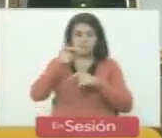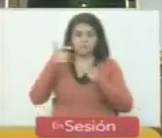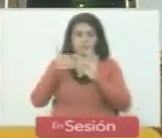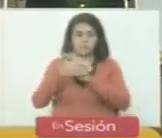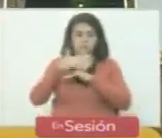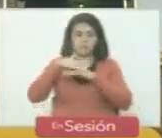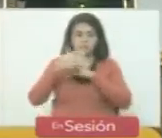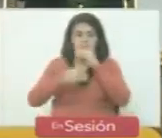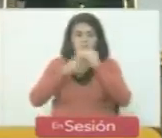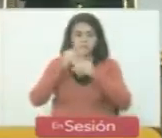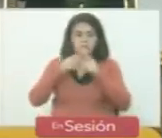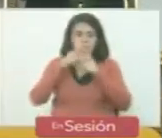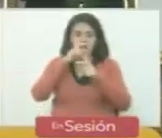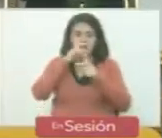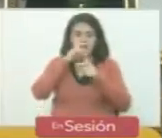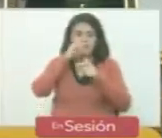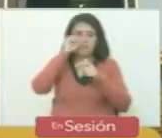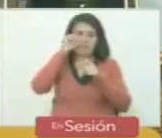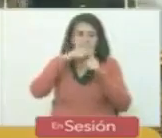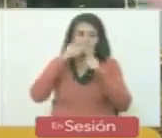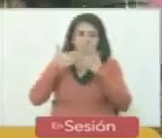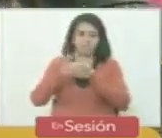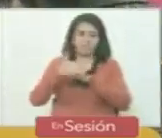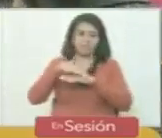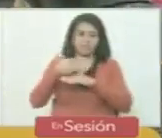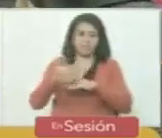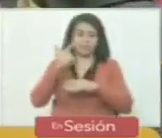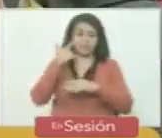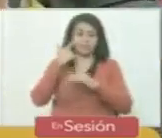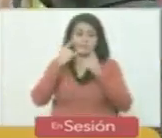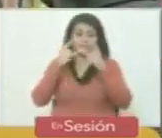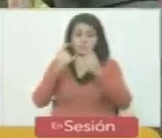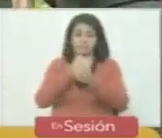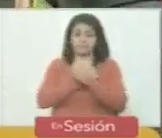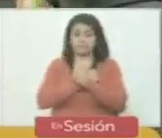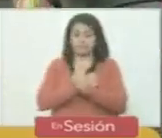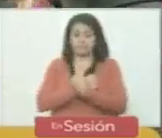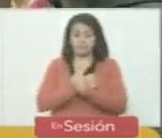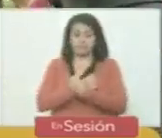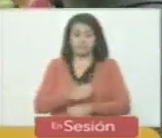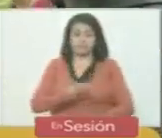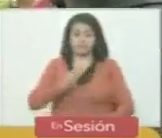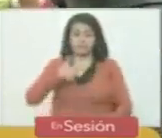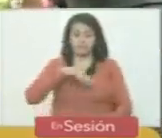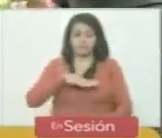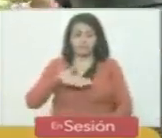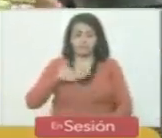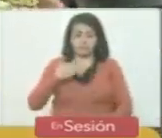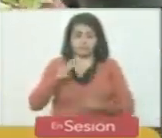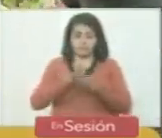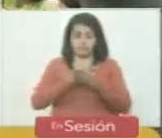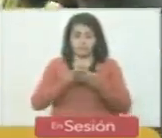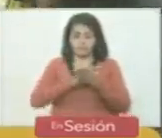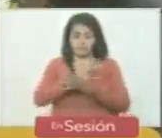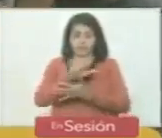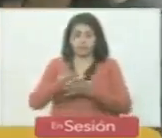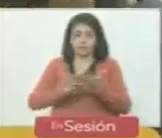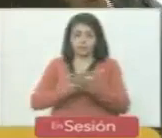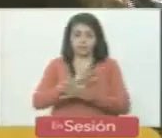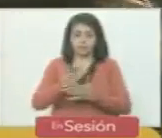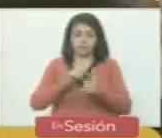es lo que hace Nicolás? ¿Y cómo él se desvive para que nosotros, para resolver el problema